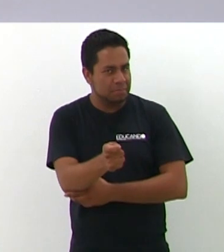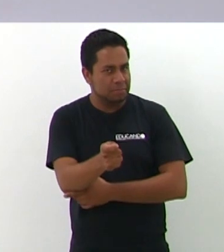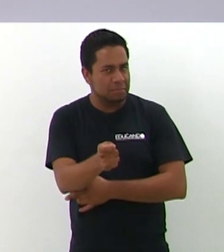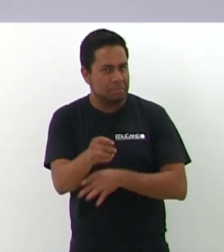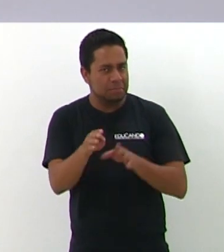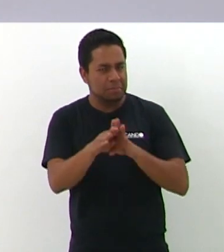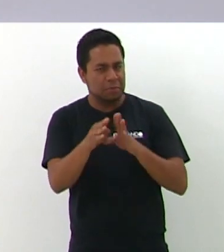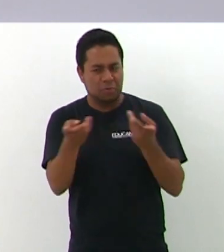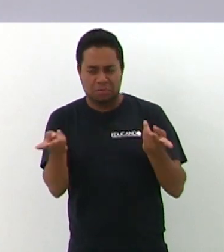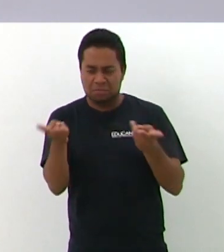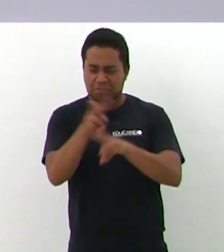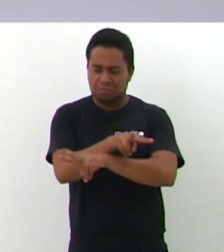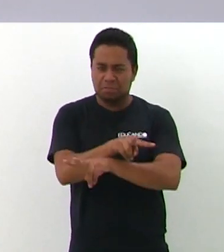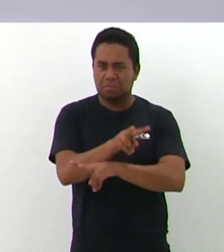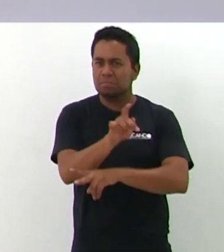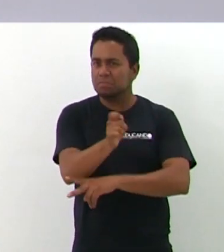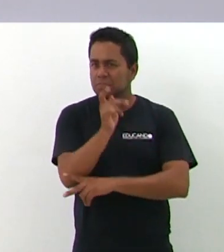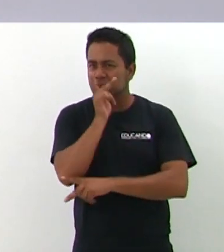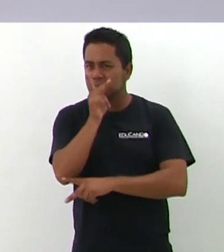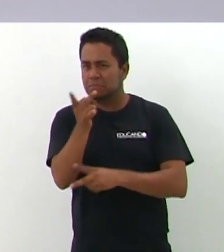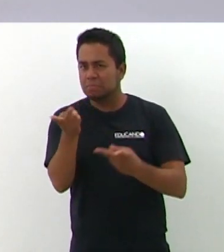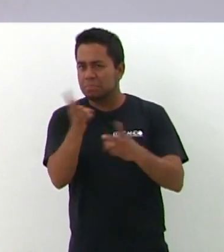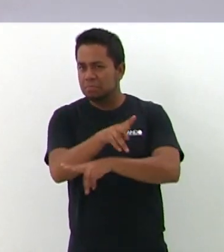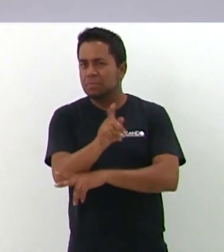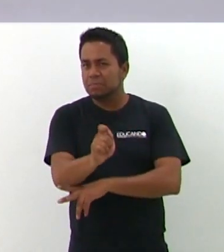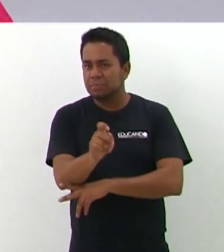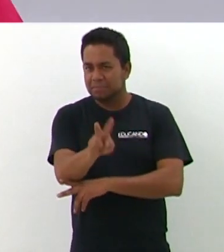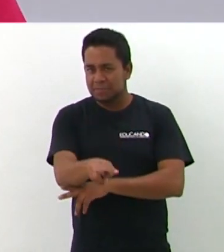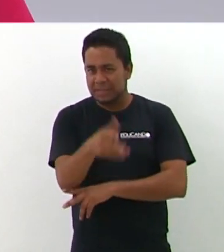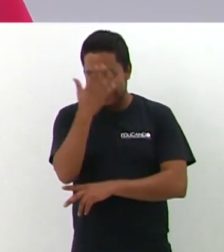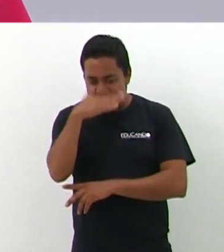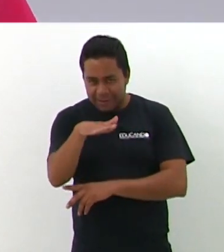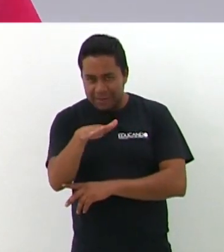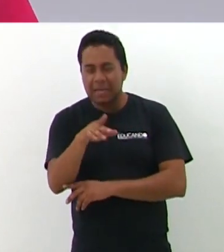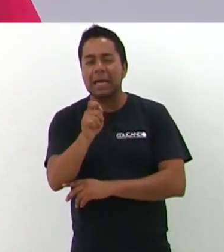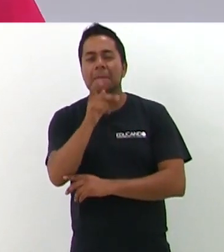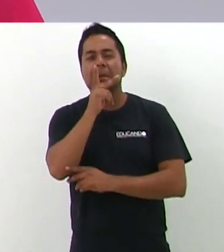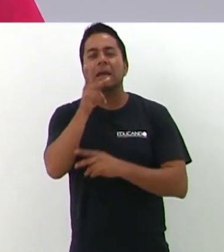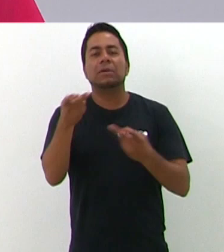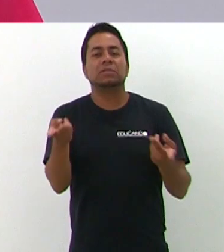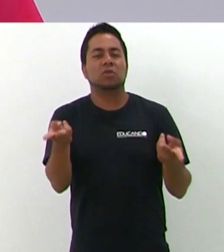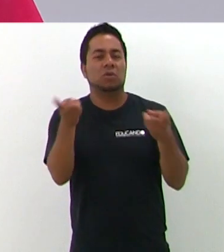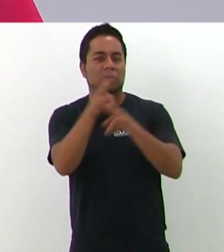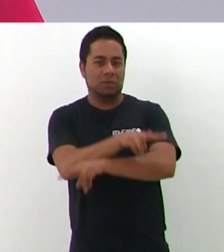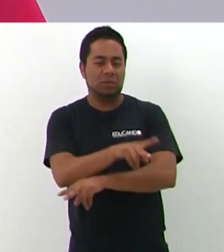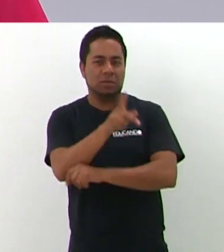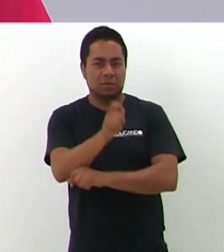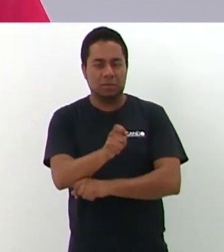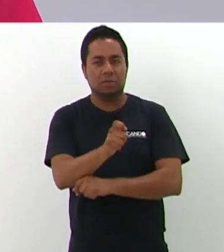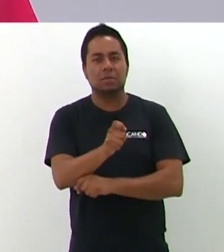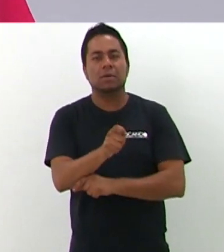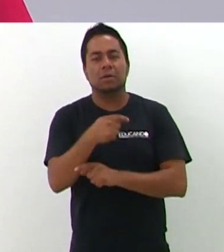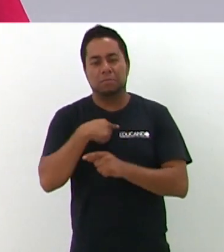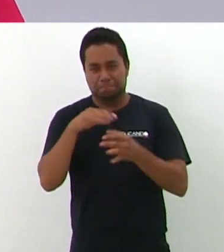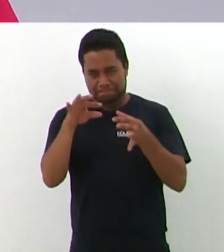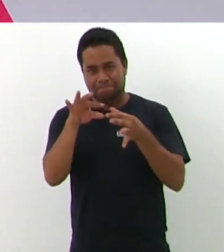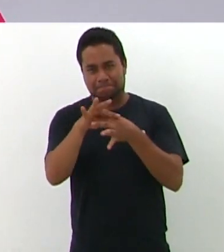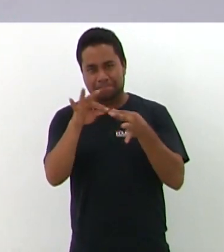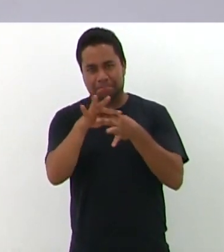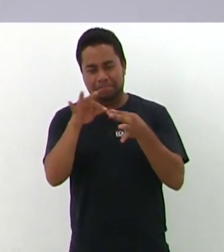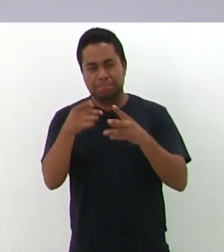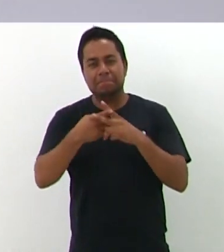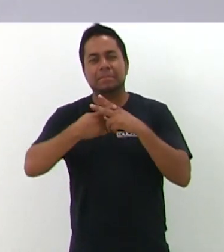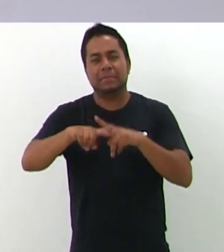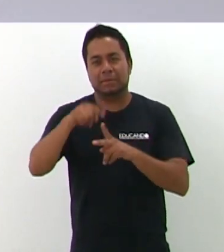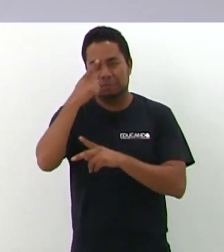significa mucho lo que es contrario? Sí, ¿verdad? Bueno, pues las palabras contrarias te voy a familiarizar un poquito